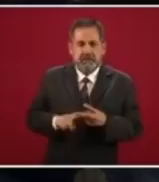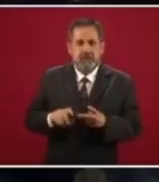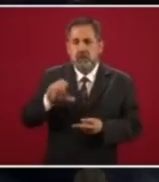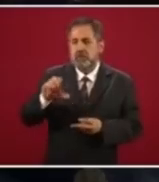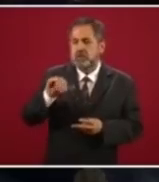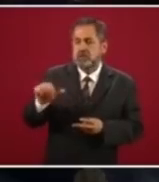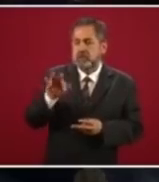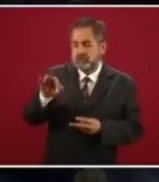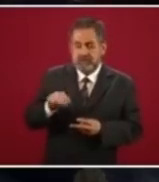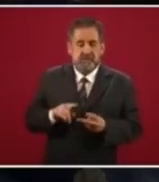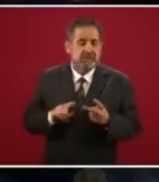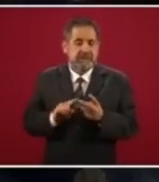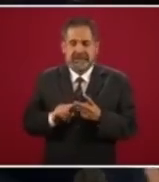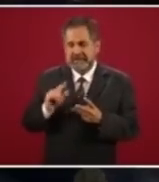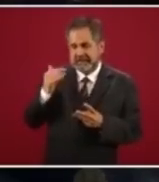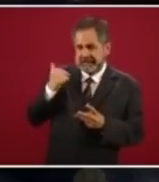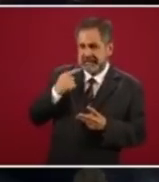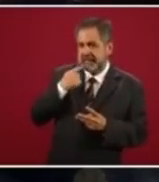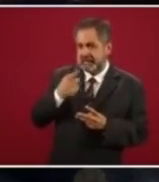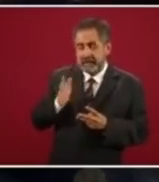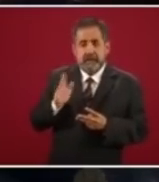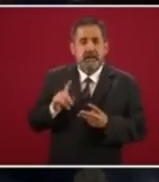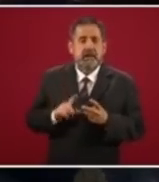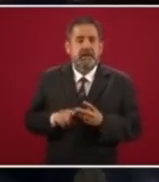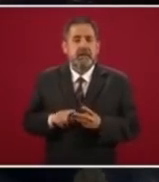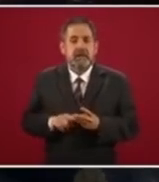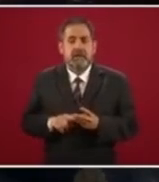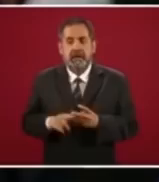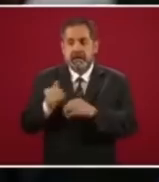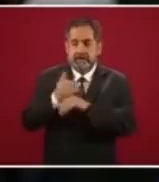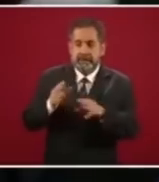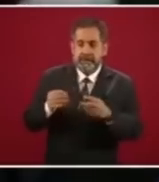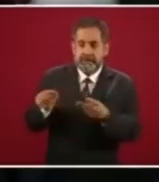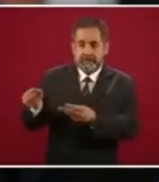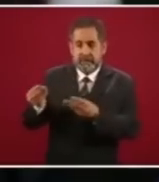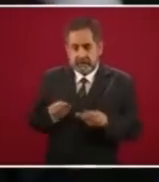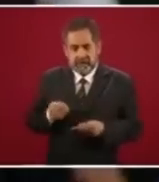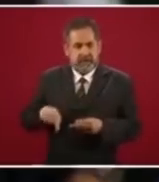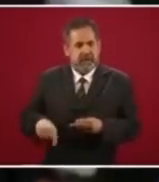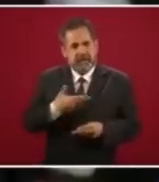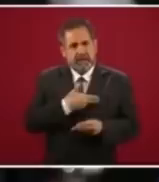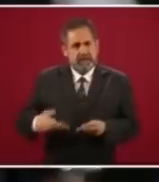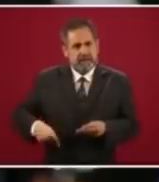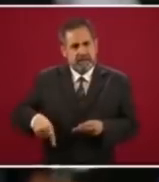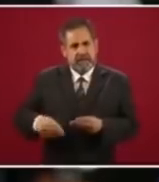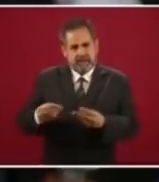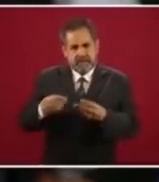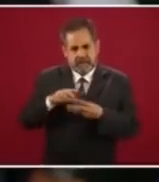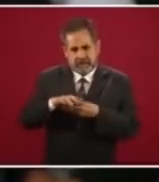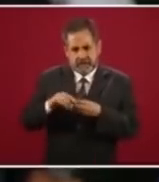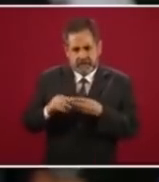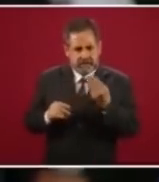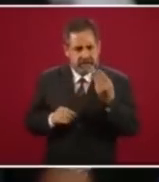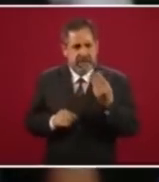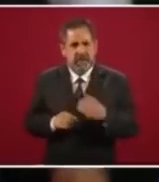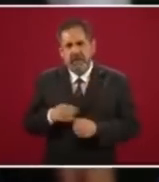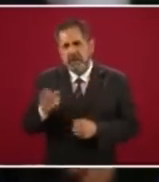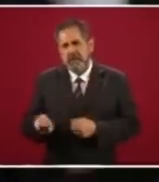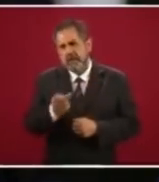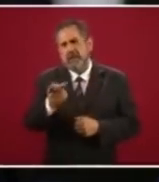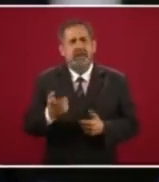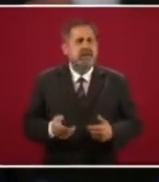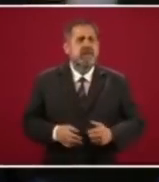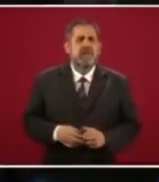Judicatura Federal, y recientemente llegó la información aquí a la presidencia. La pregunta es